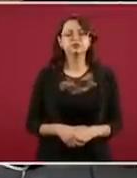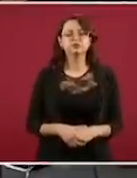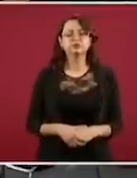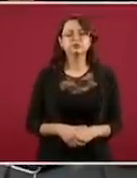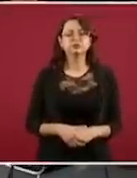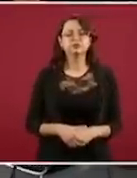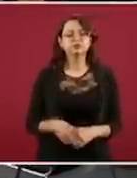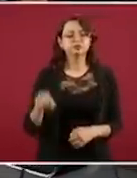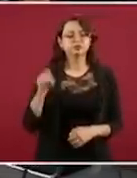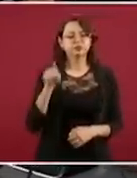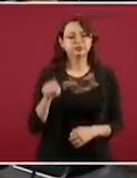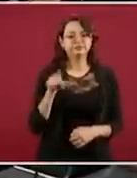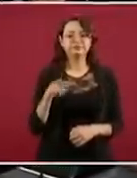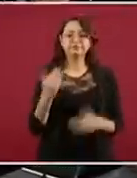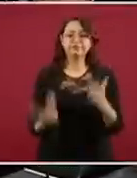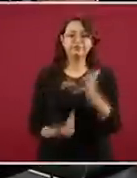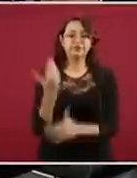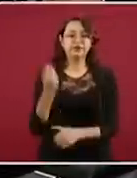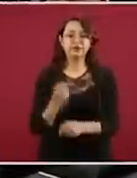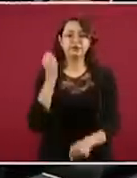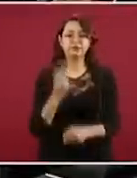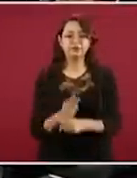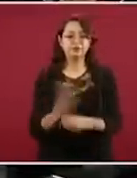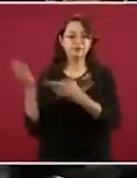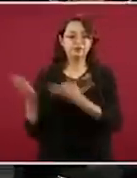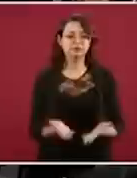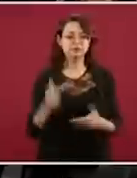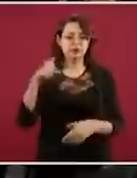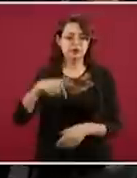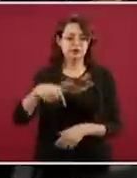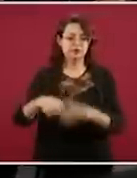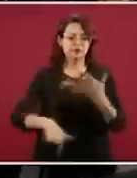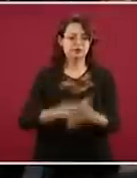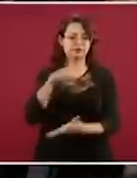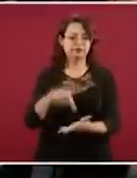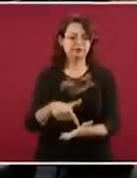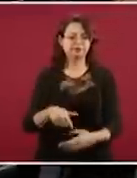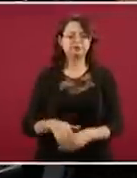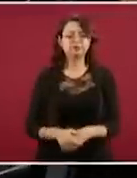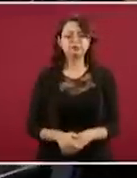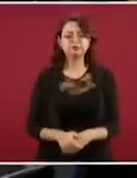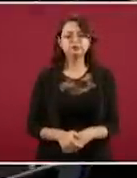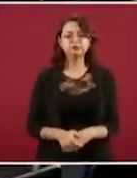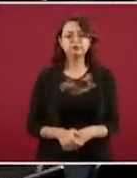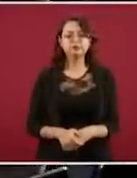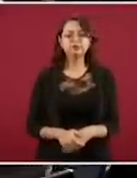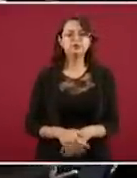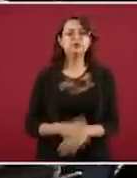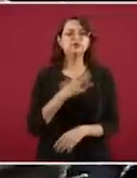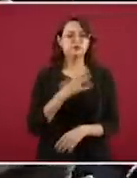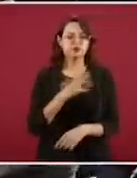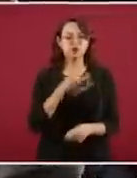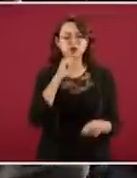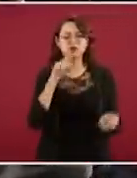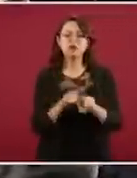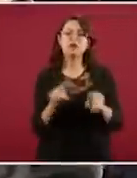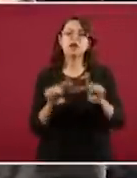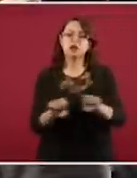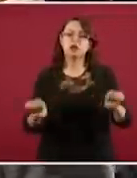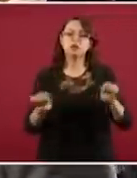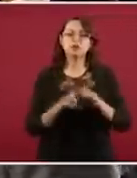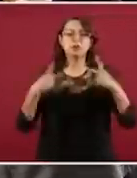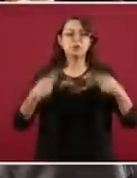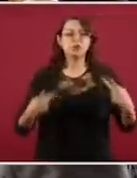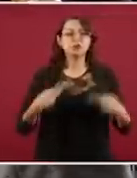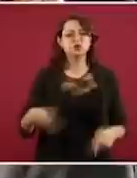desde muy temprano está aquí en Palacio. Tiene un equipo para